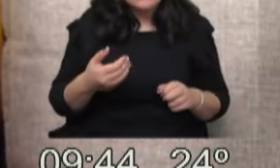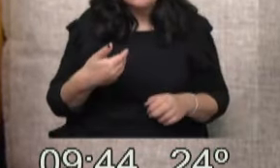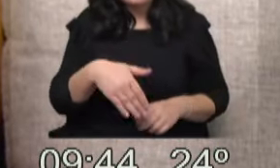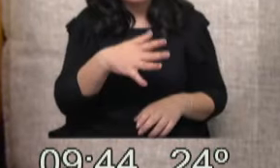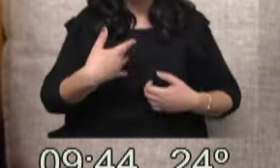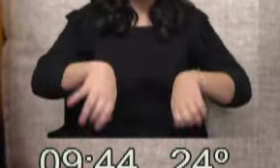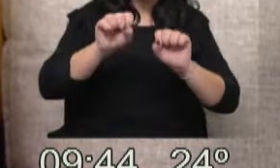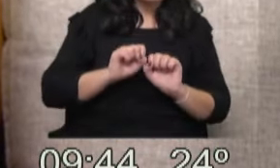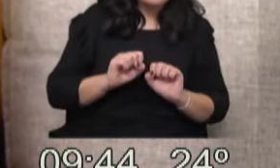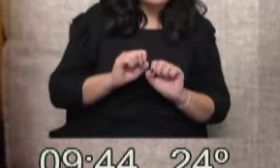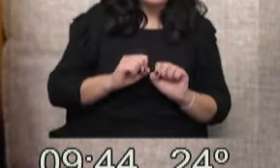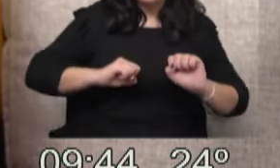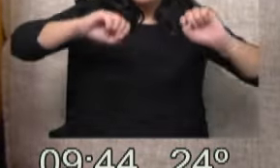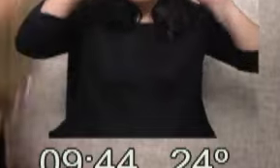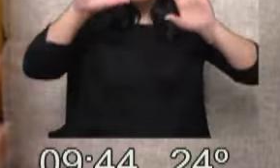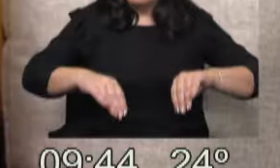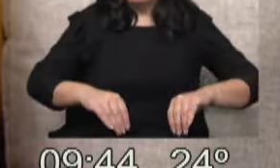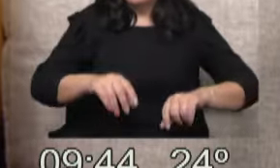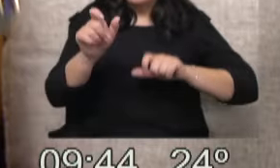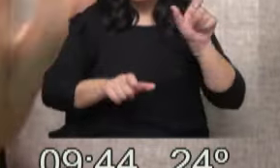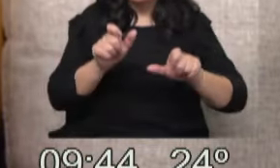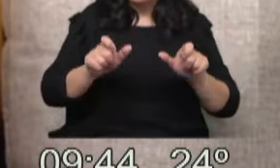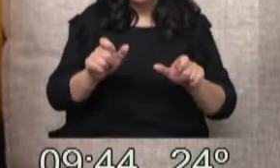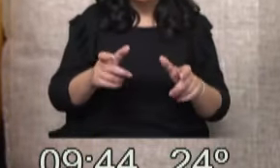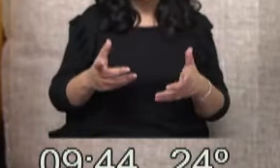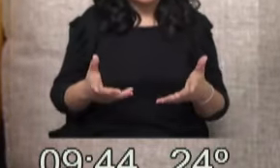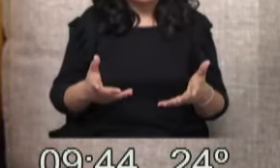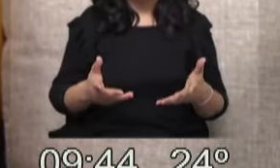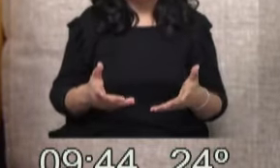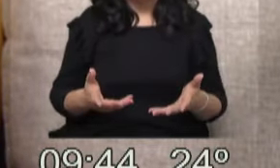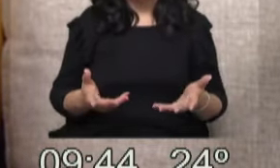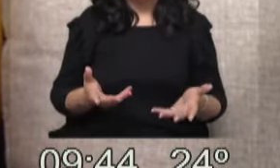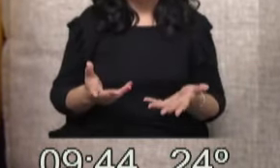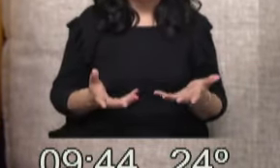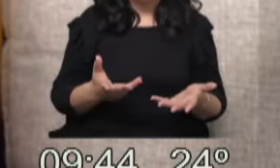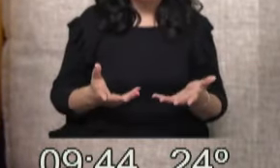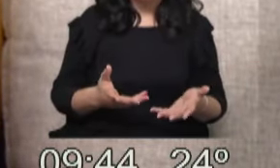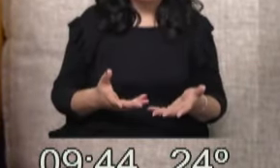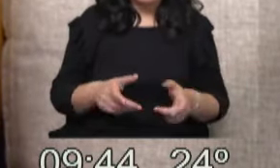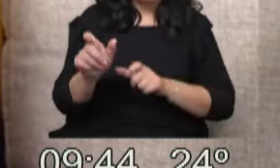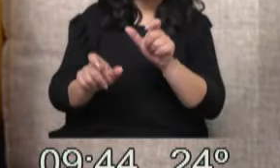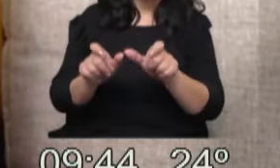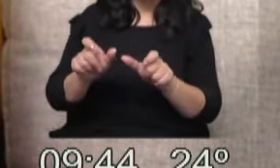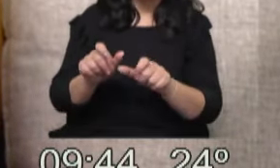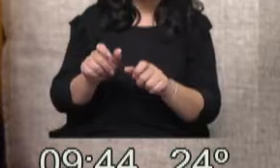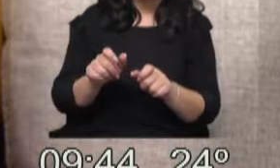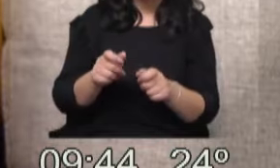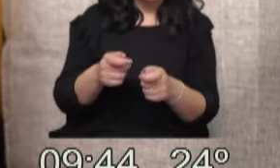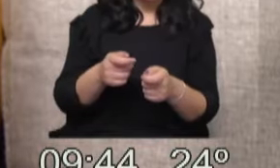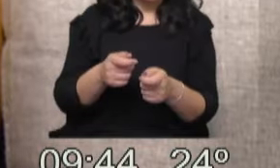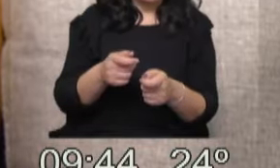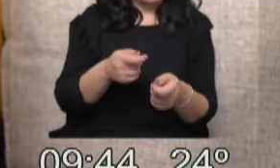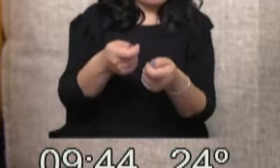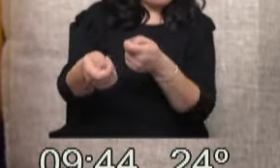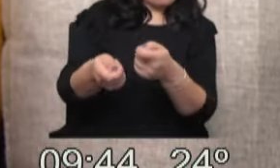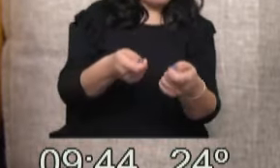descubrir eh todos los grandes este quizás personajes que mueven alguna de estas cosas que no puede